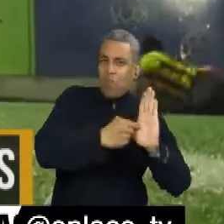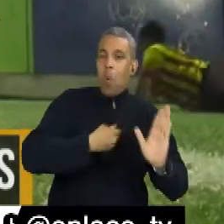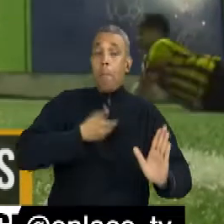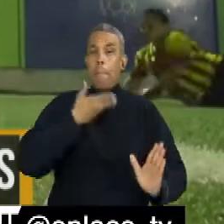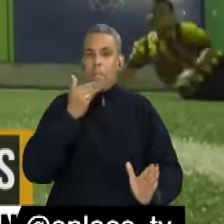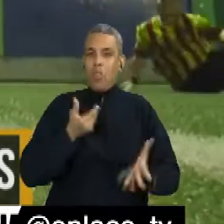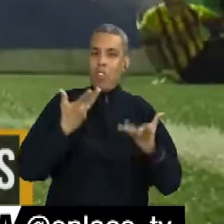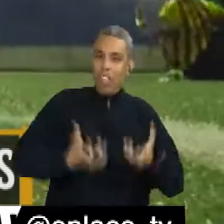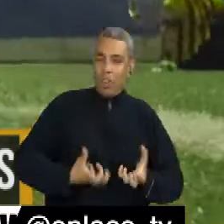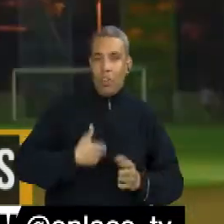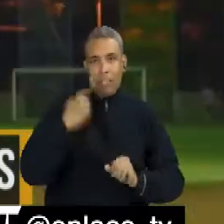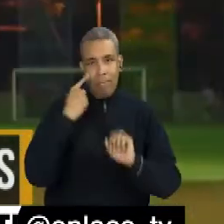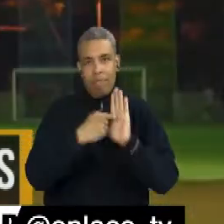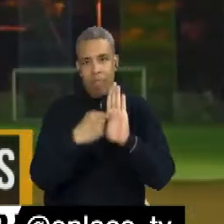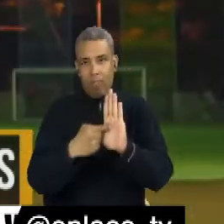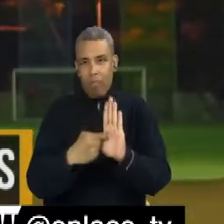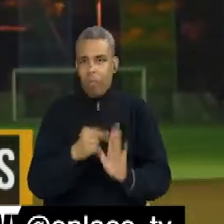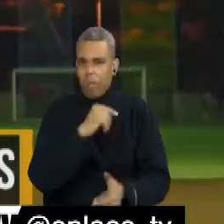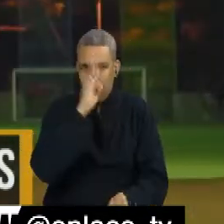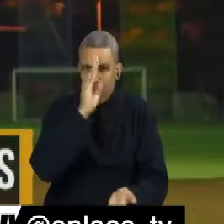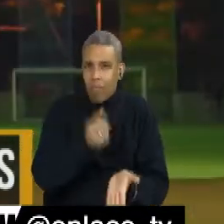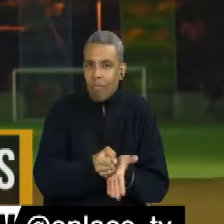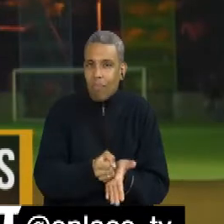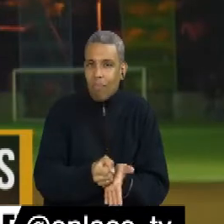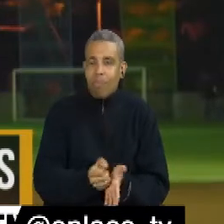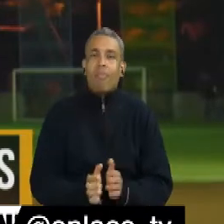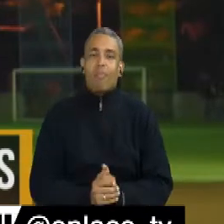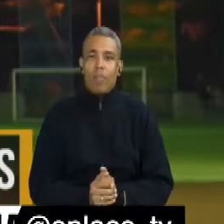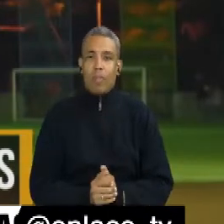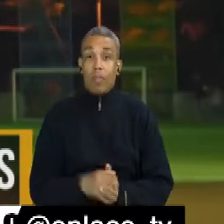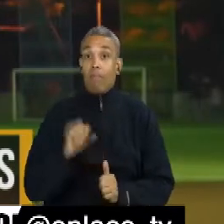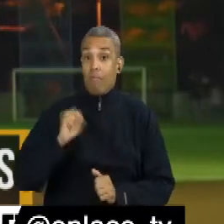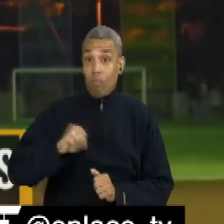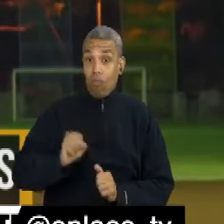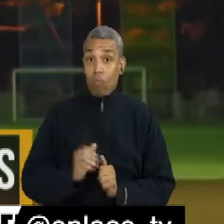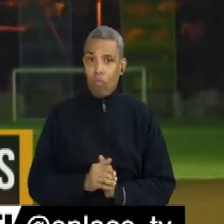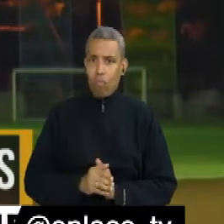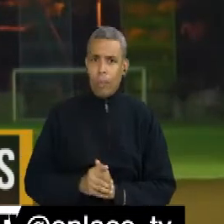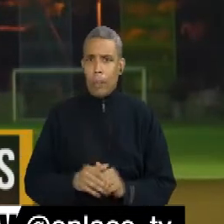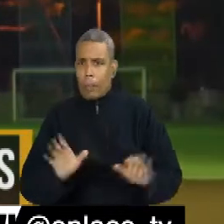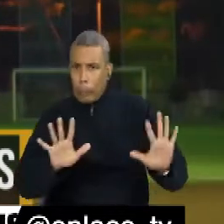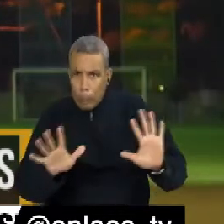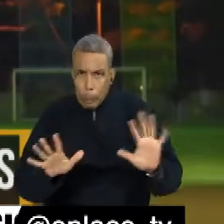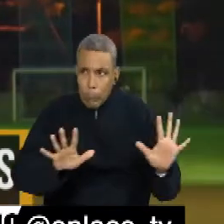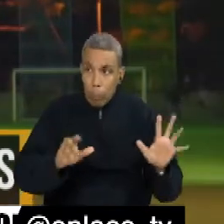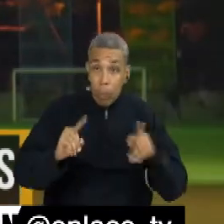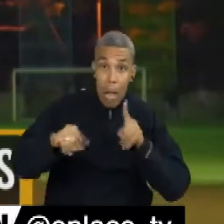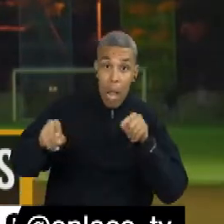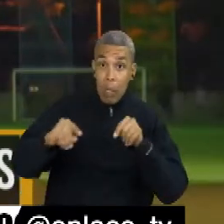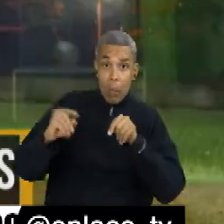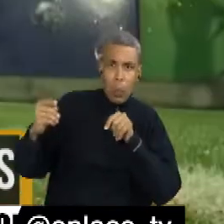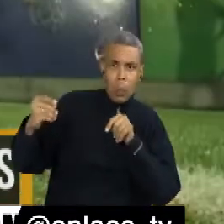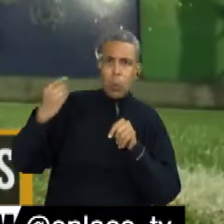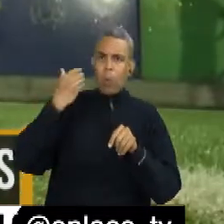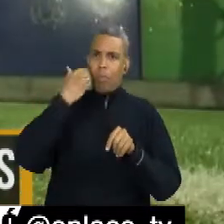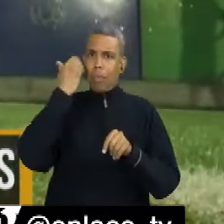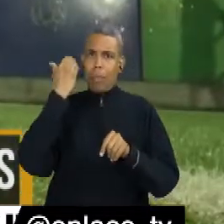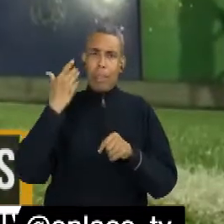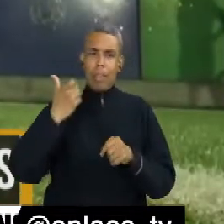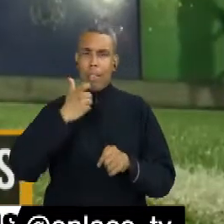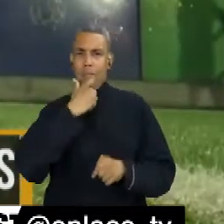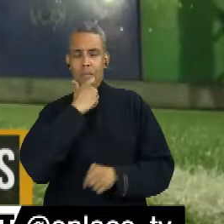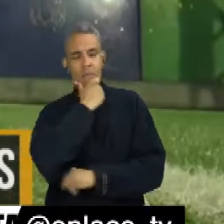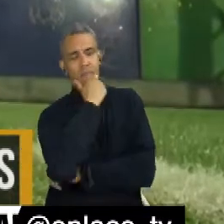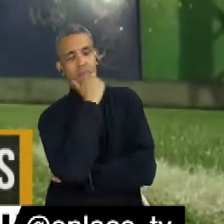esta competencia. Es importante porque ahí pueden haber personas que nos pueden estar mirando y llevar para otros clubes de Colombia